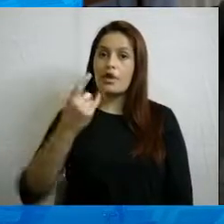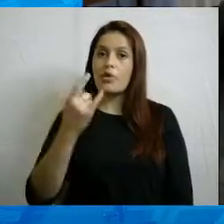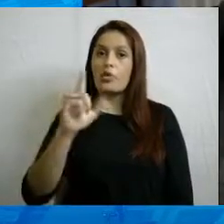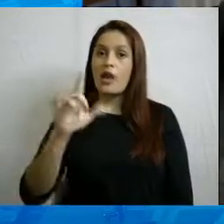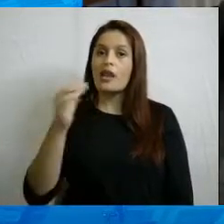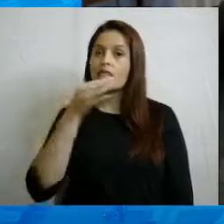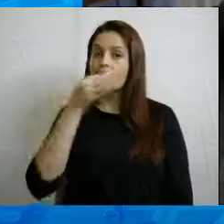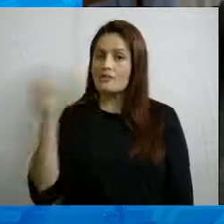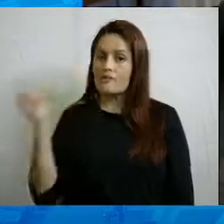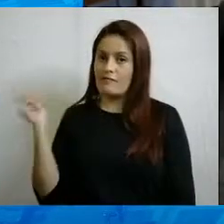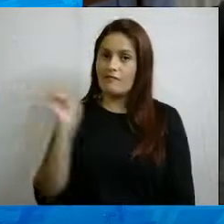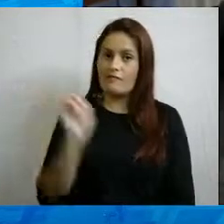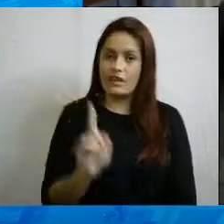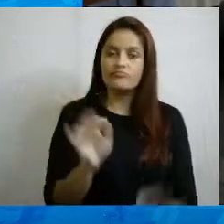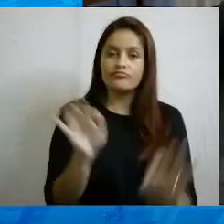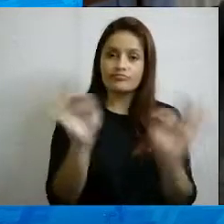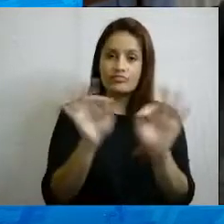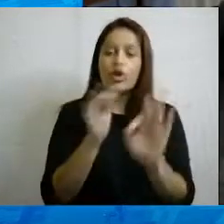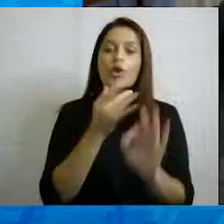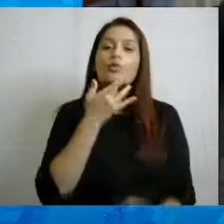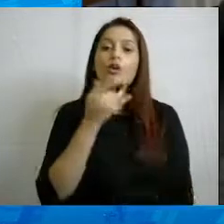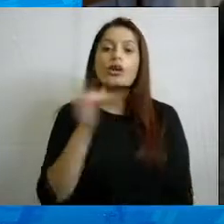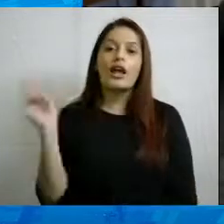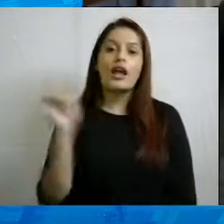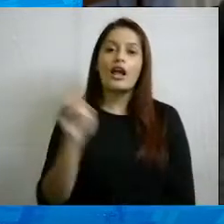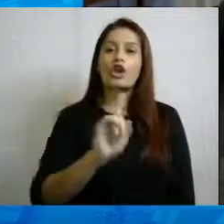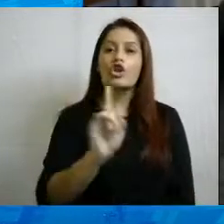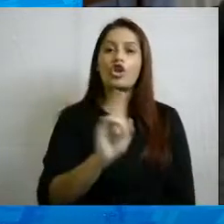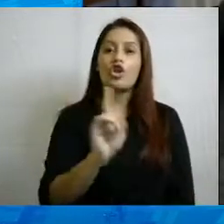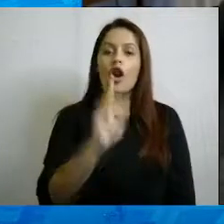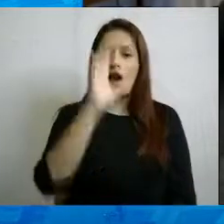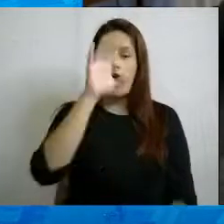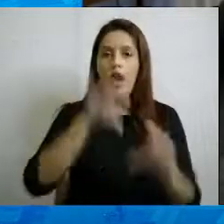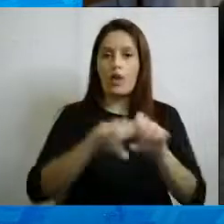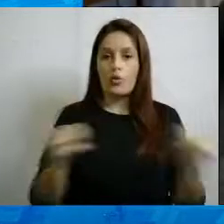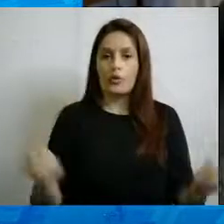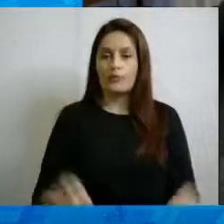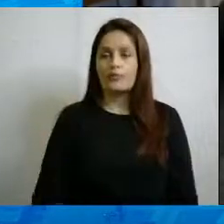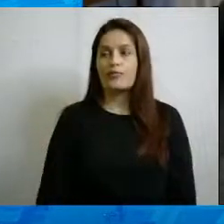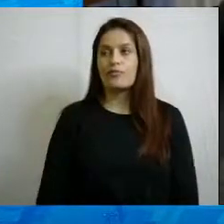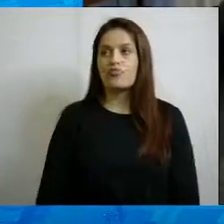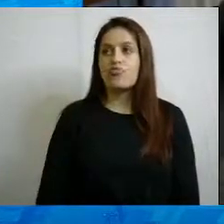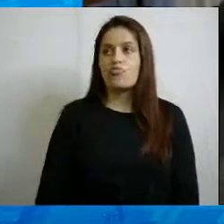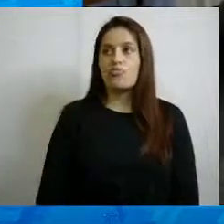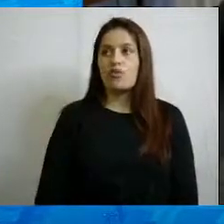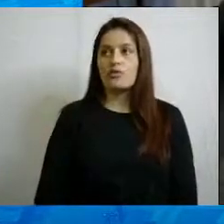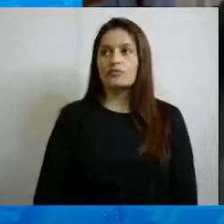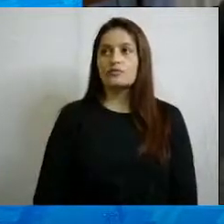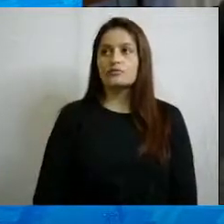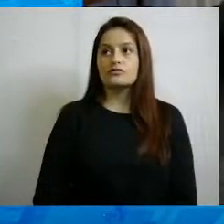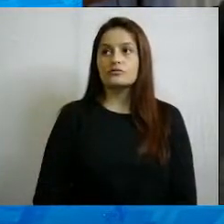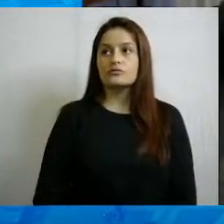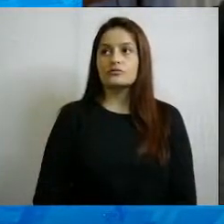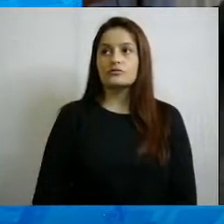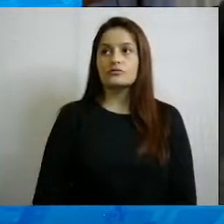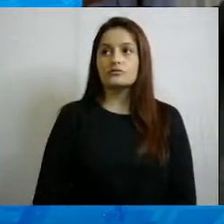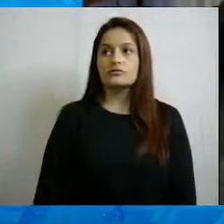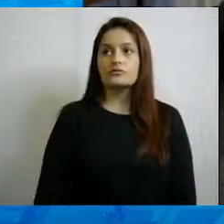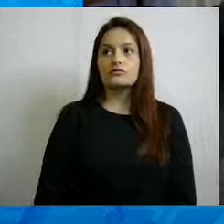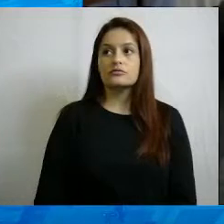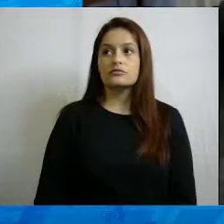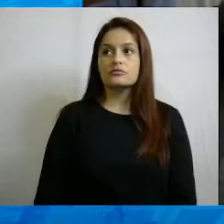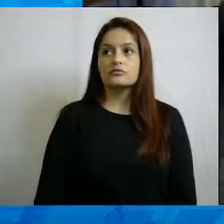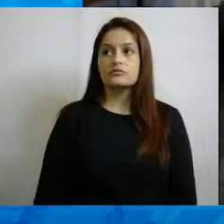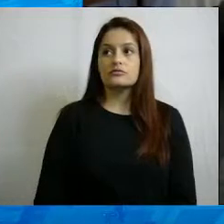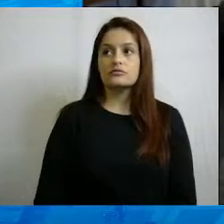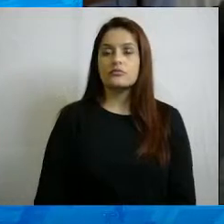argumentar personalmente las razones por las cuales se llegó a esta situación. Solamente eso. Gracias. Muchas gracias, directora.